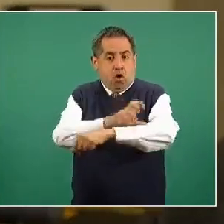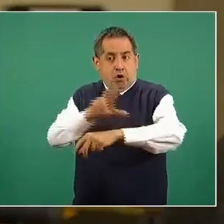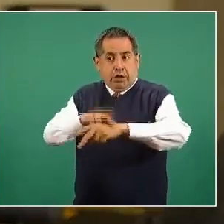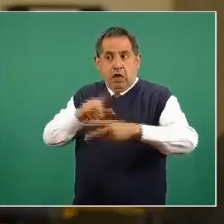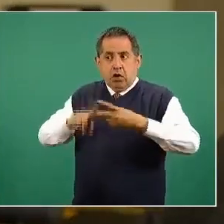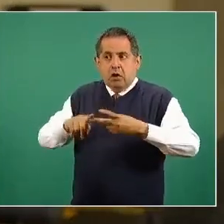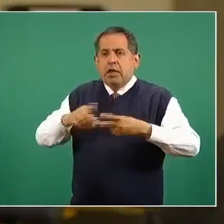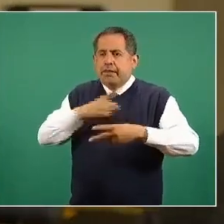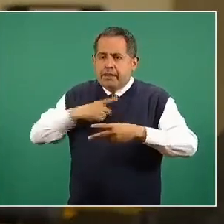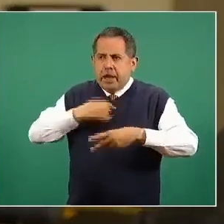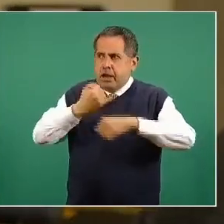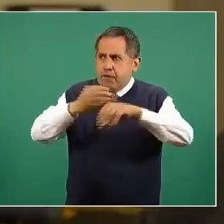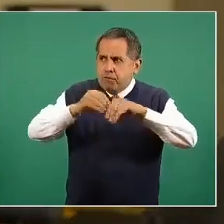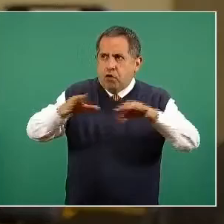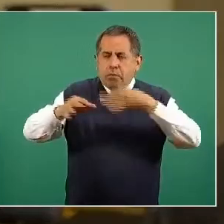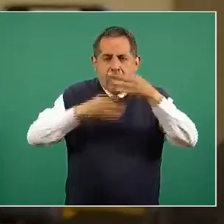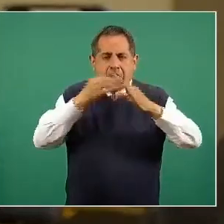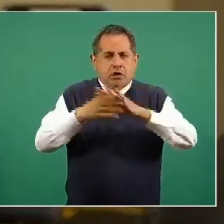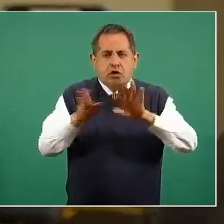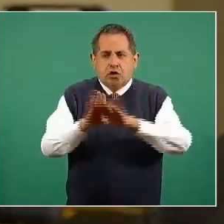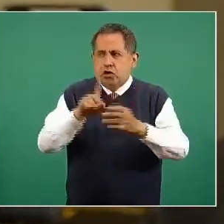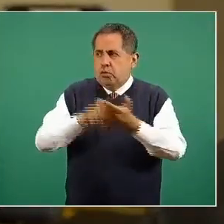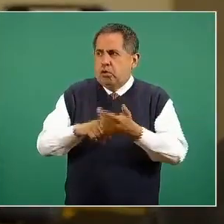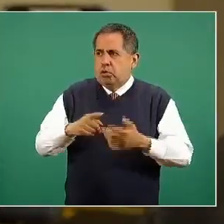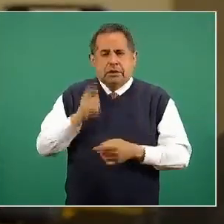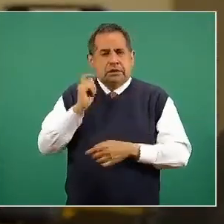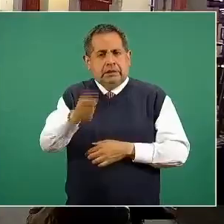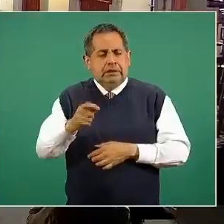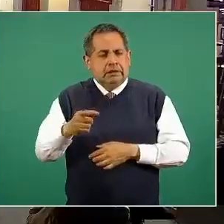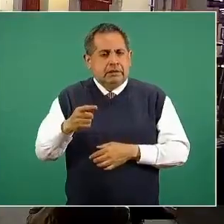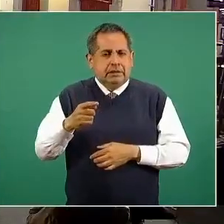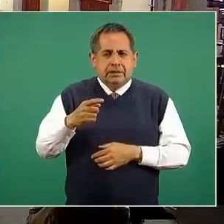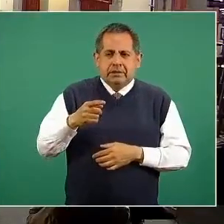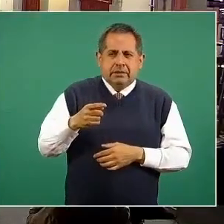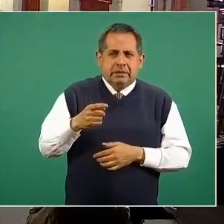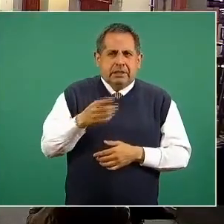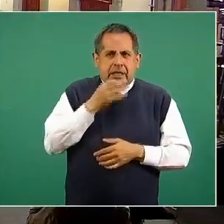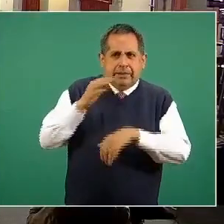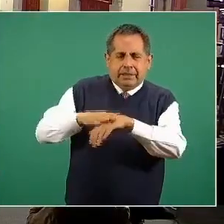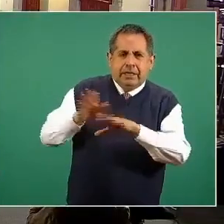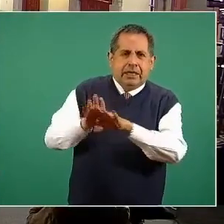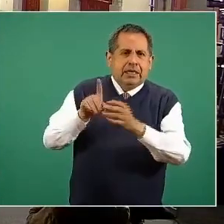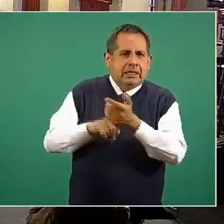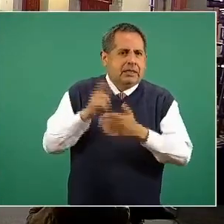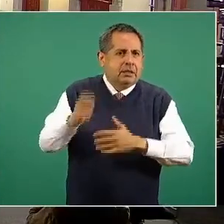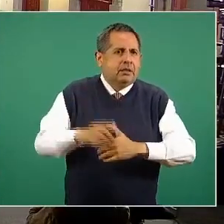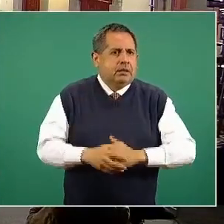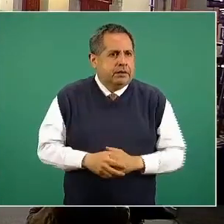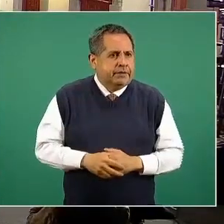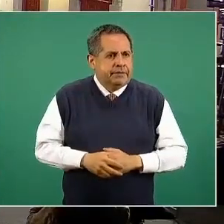que informar a los centros coordinadores estatal y de bienestar. También quería preguntarle